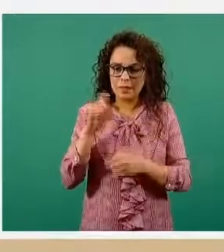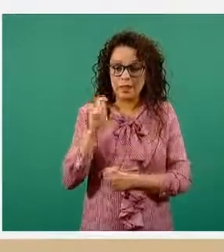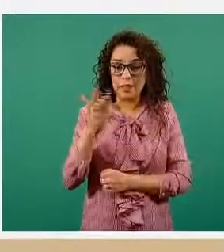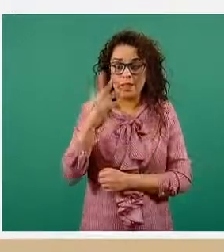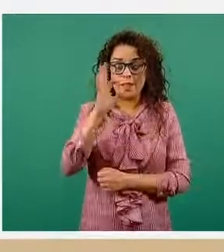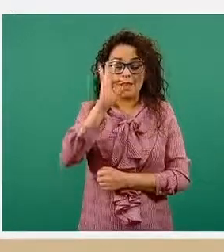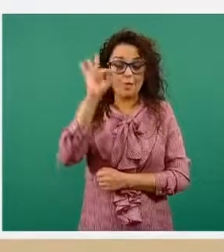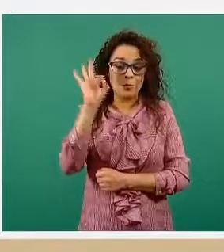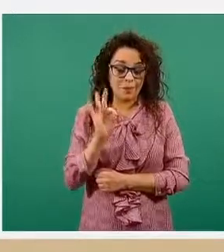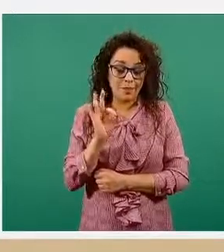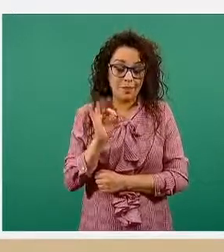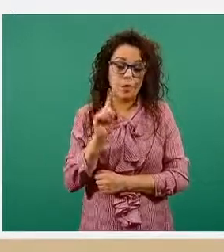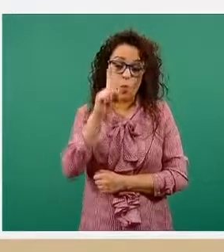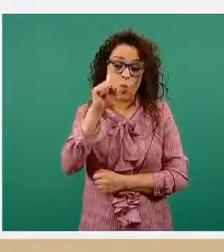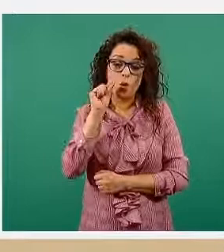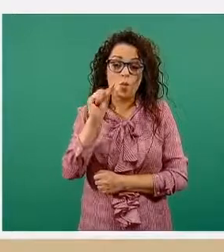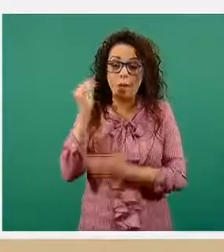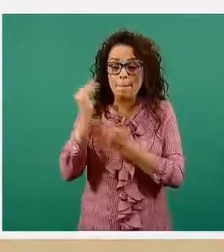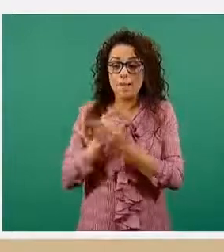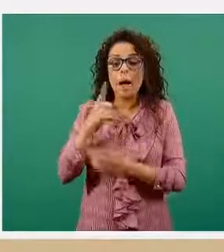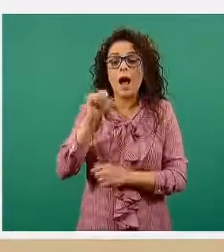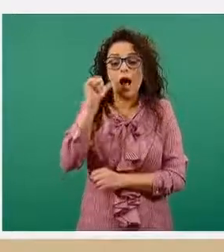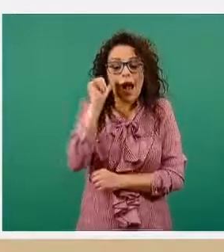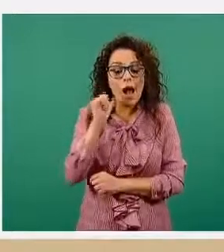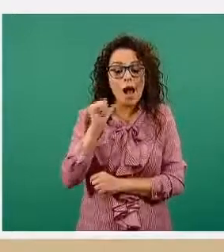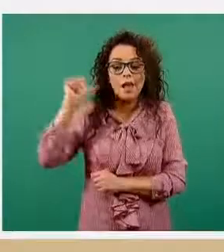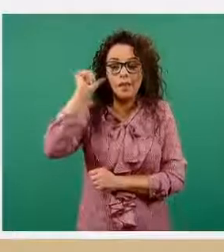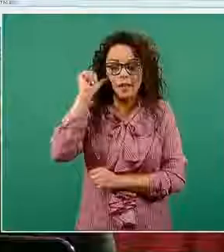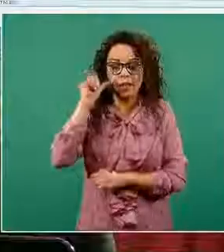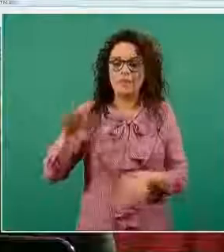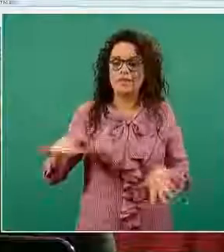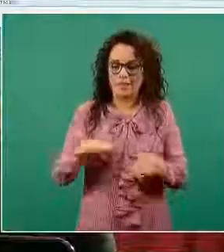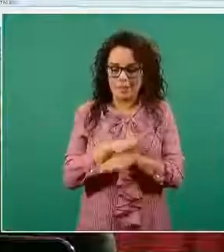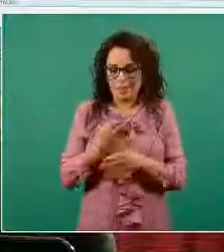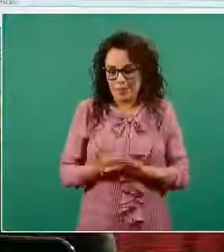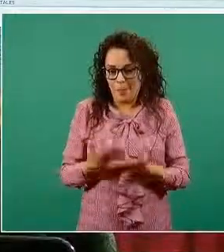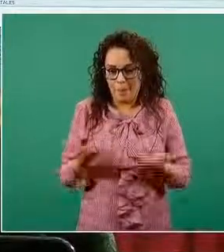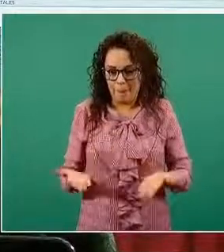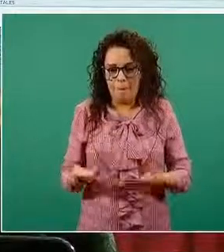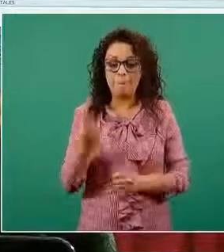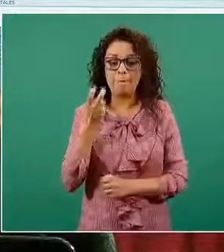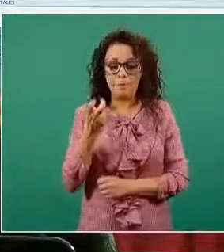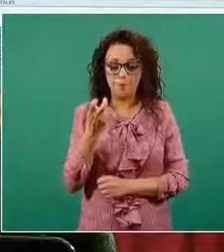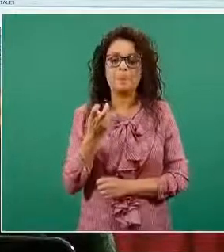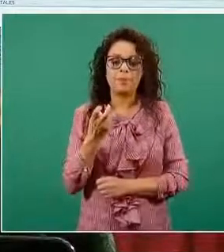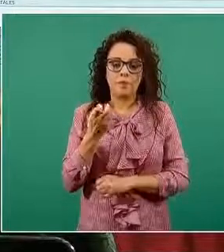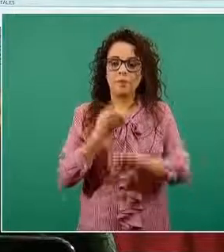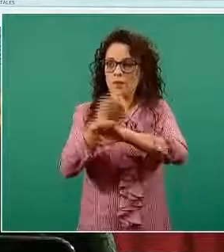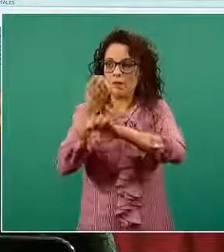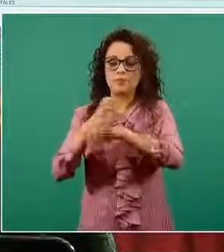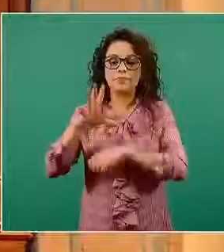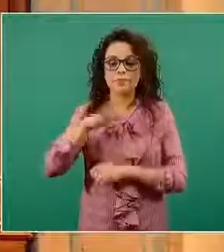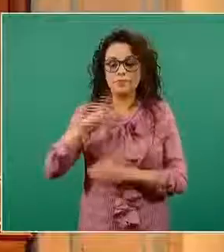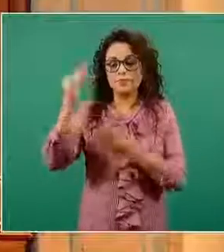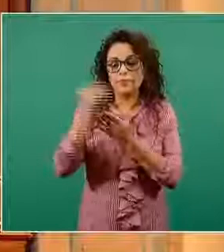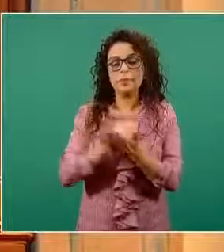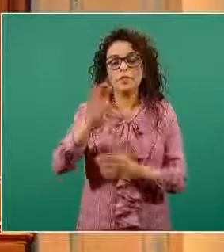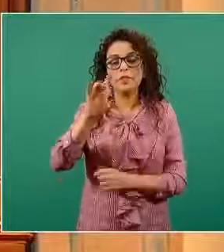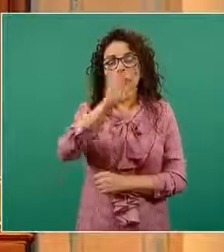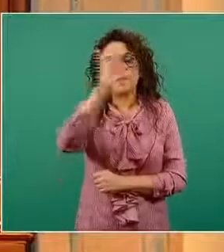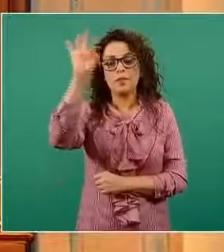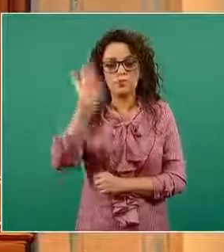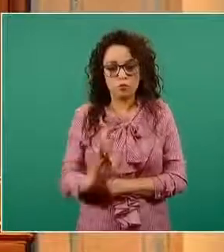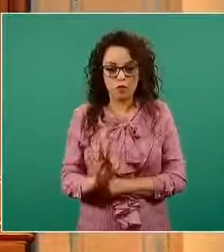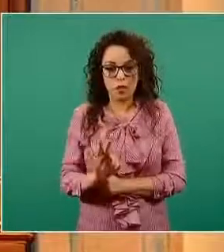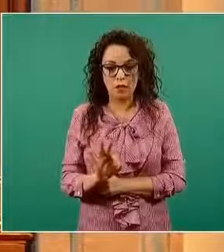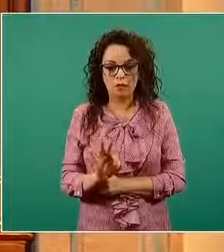porcentual menos que el día de ayer, y por lo mismo todas las entidades federativas tienen menos del 30% de ocupación, inclusive niveles